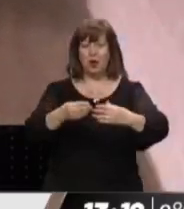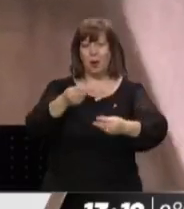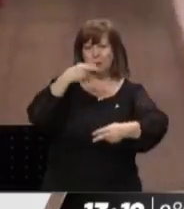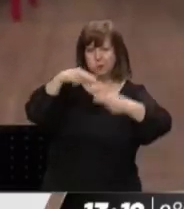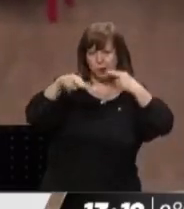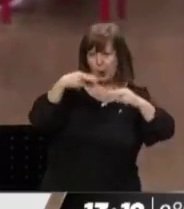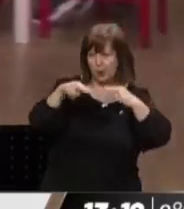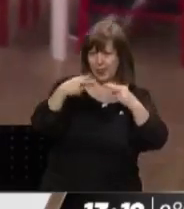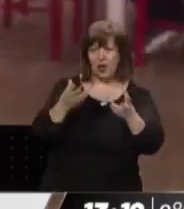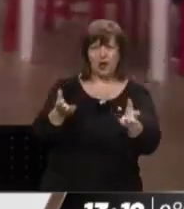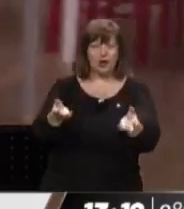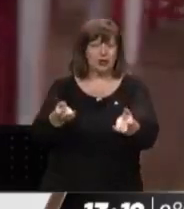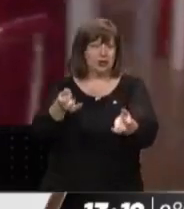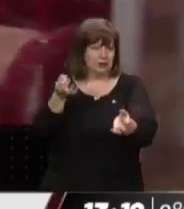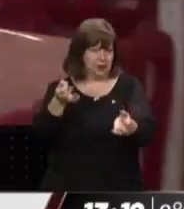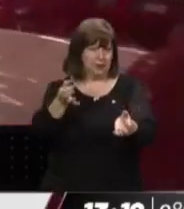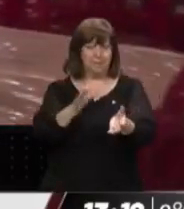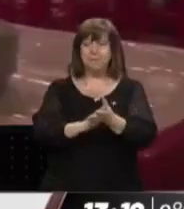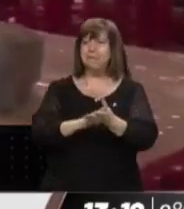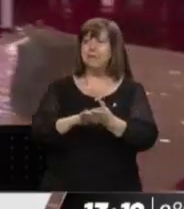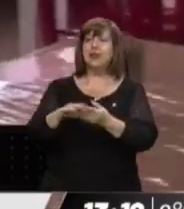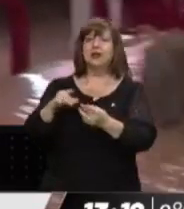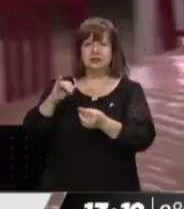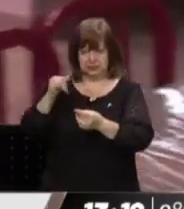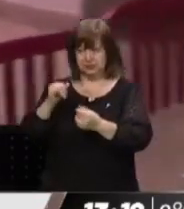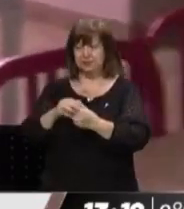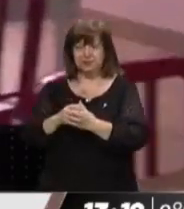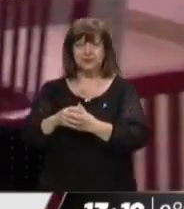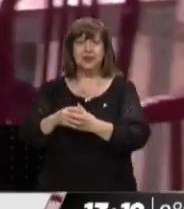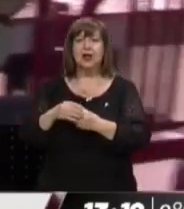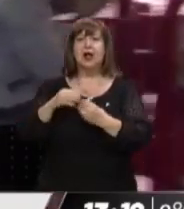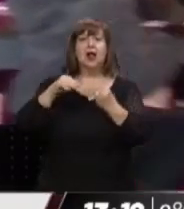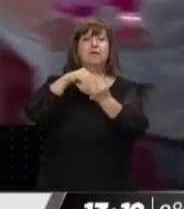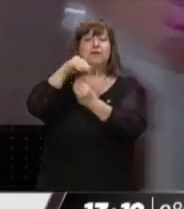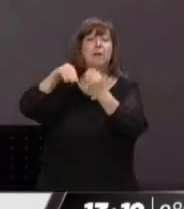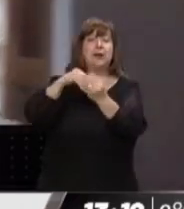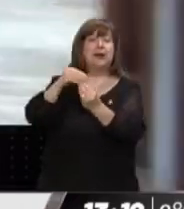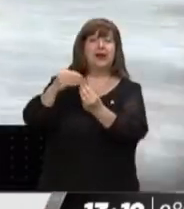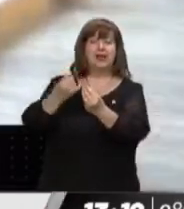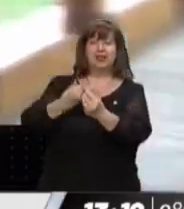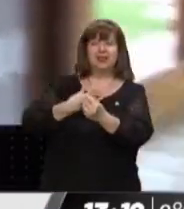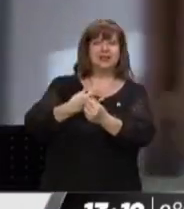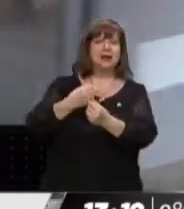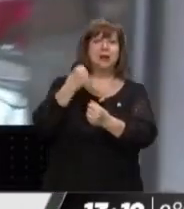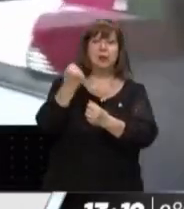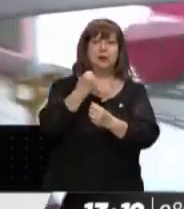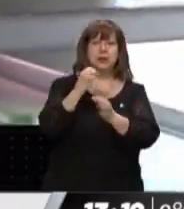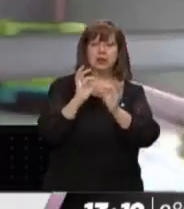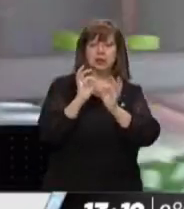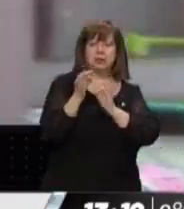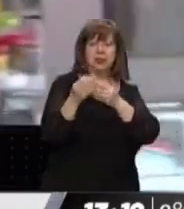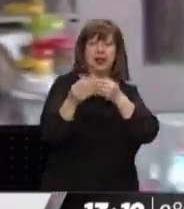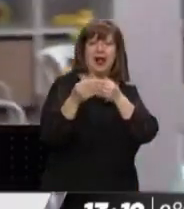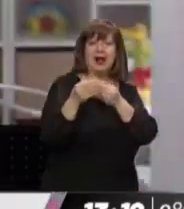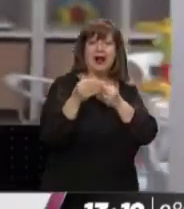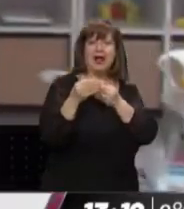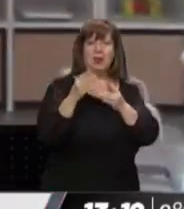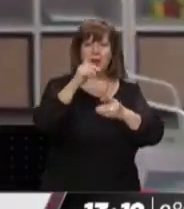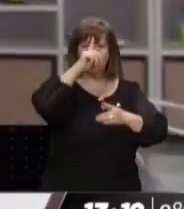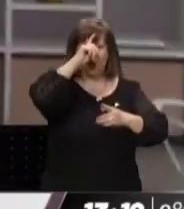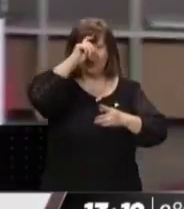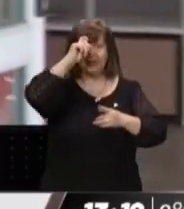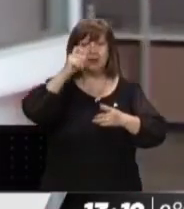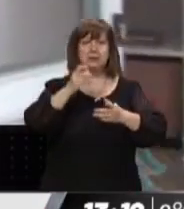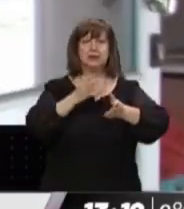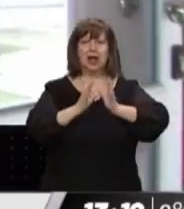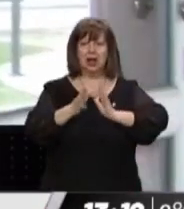una de las cosas que siempre nos manifiestan las familias es que para ellos es muy importante estar cerca del hospital, al lado del hospital, sobre todo cuando hacen